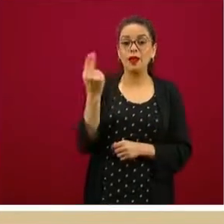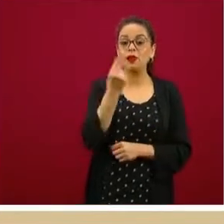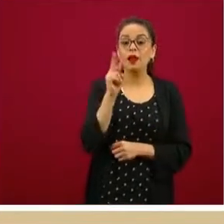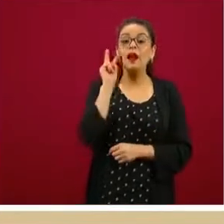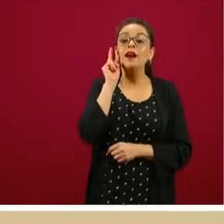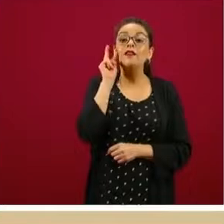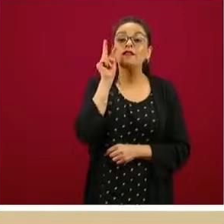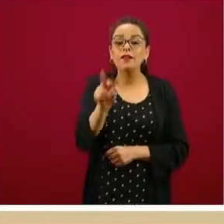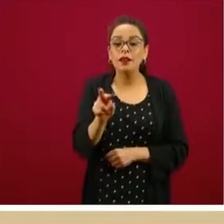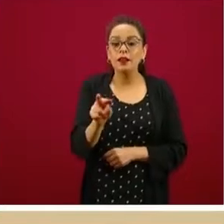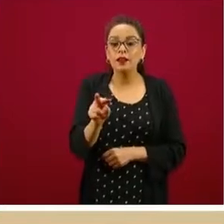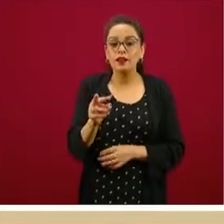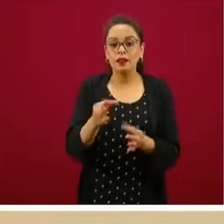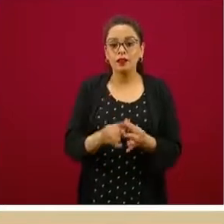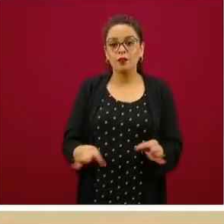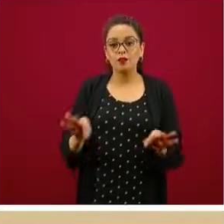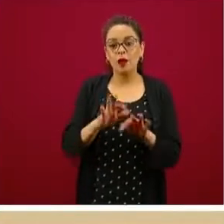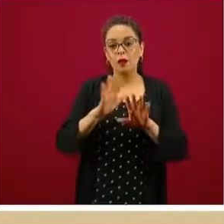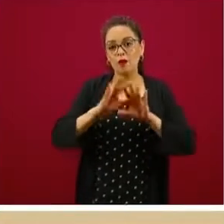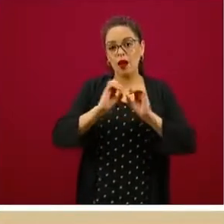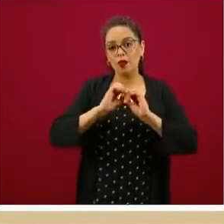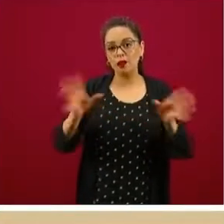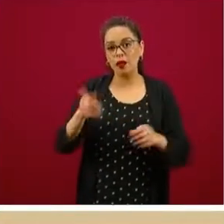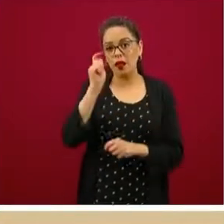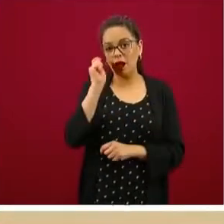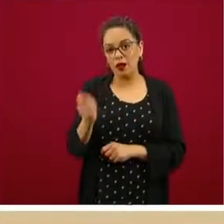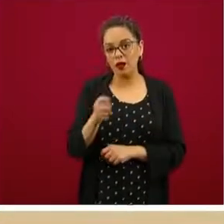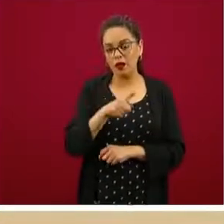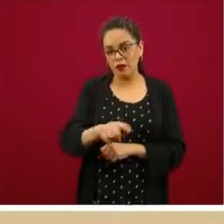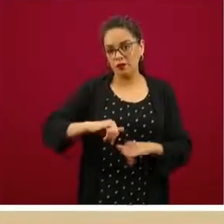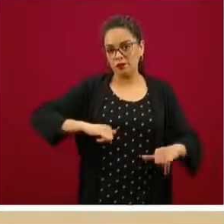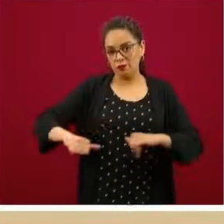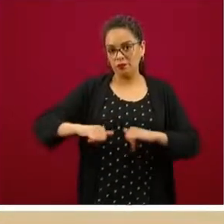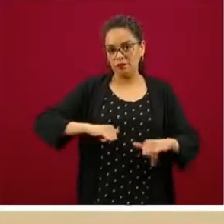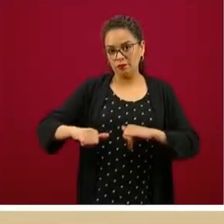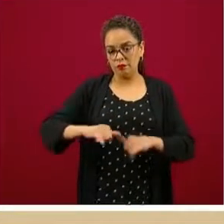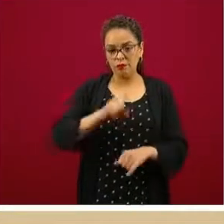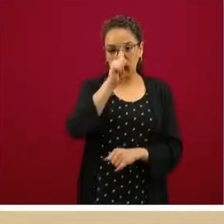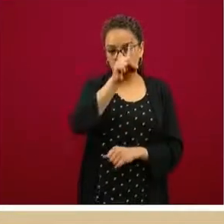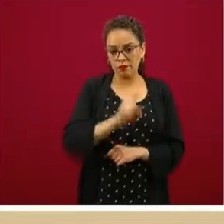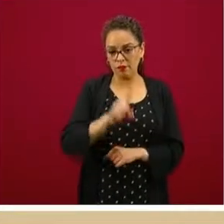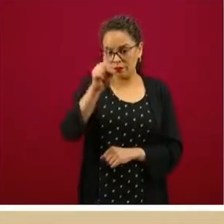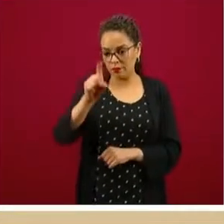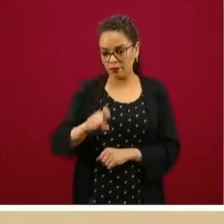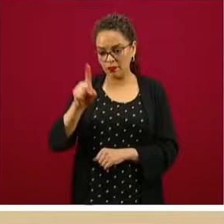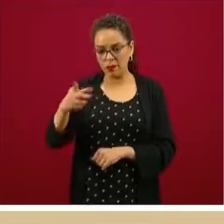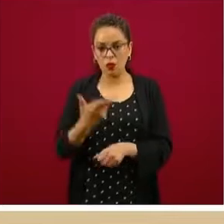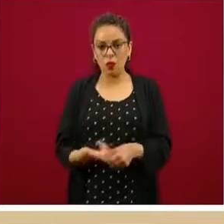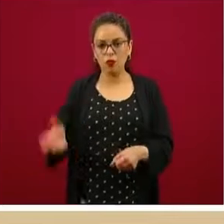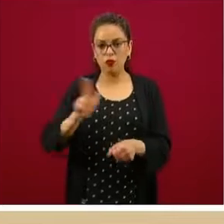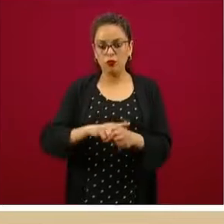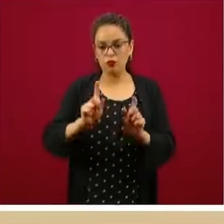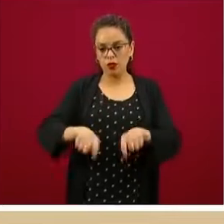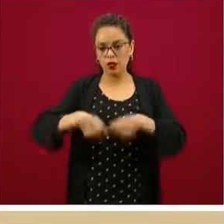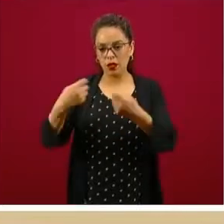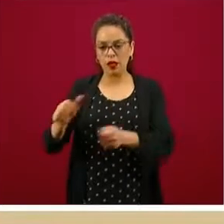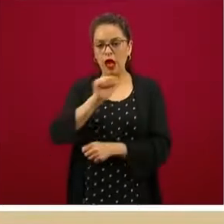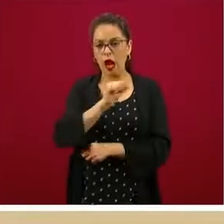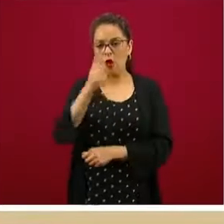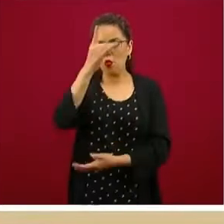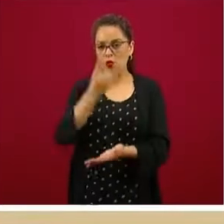visualice gruesamente la distribución geográfica de los hospitales designados COVID. La